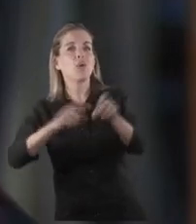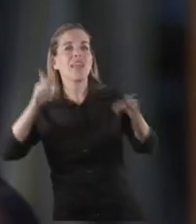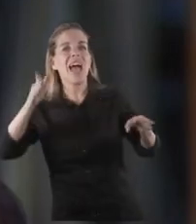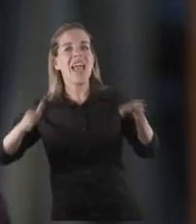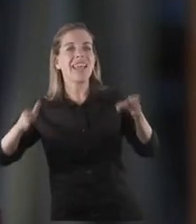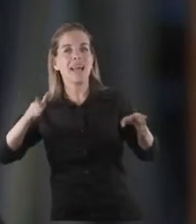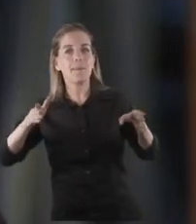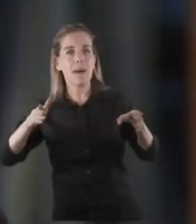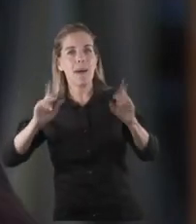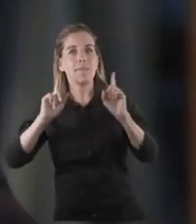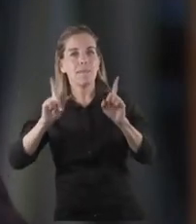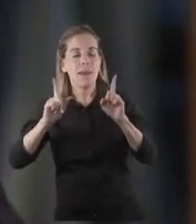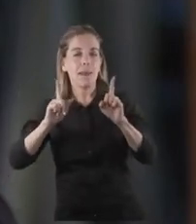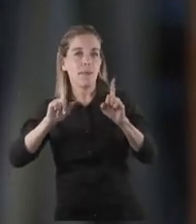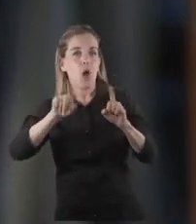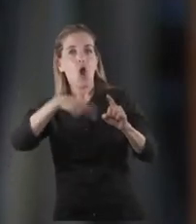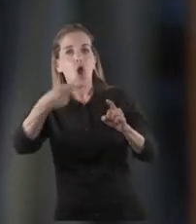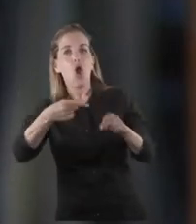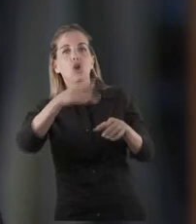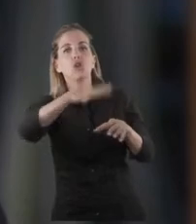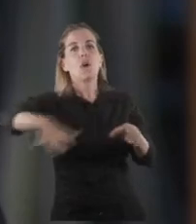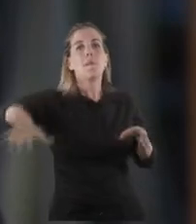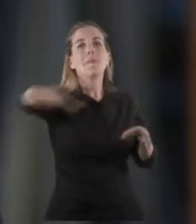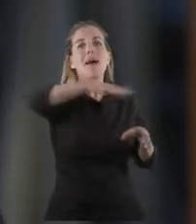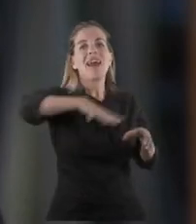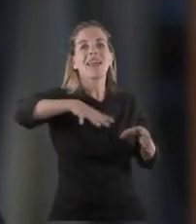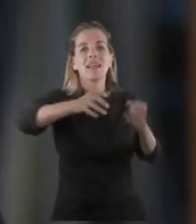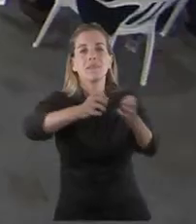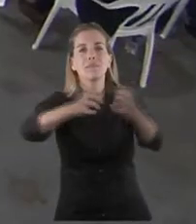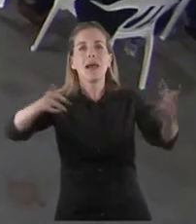futura ampliación de parques industriales.